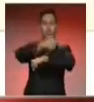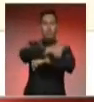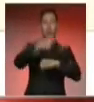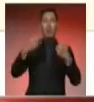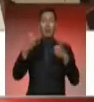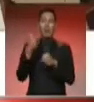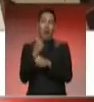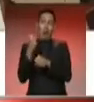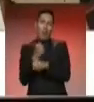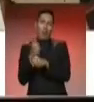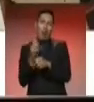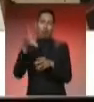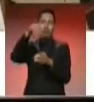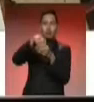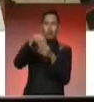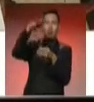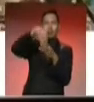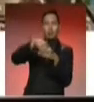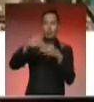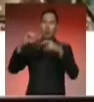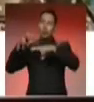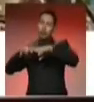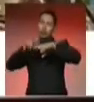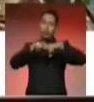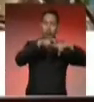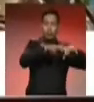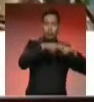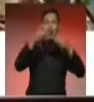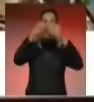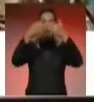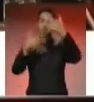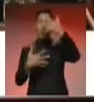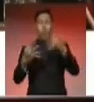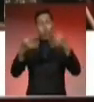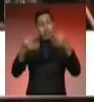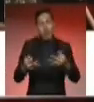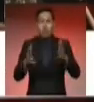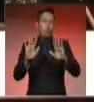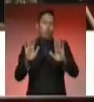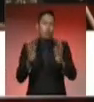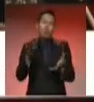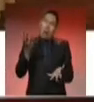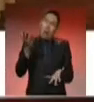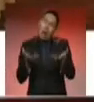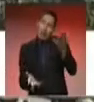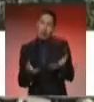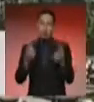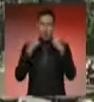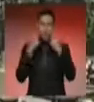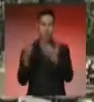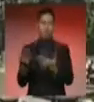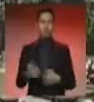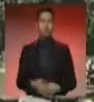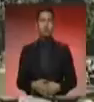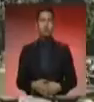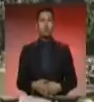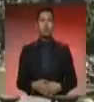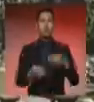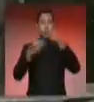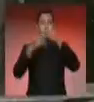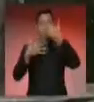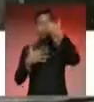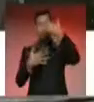A continuación les presentamos una lista no oficial del posible gabinete ministerial. La lista que se maneja